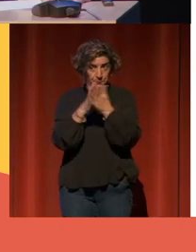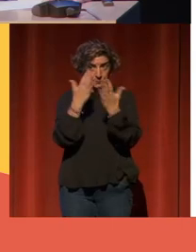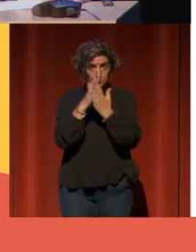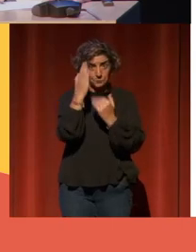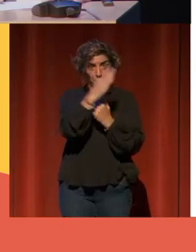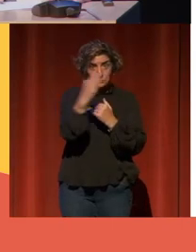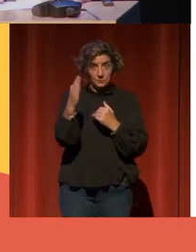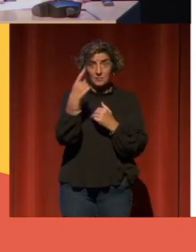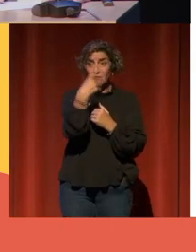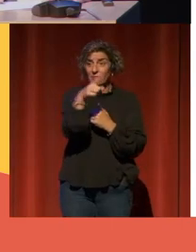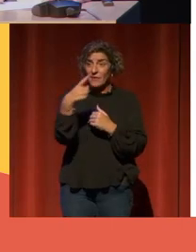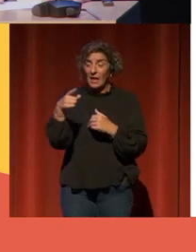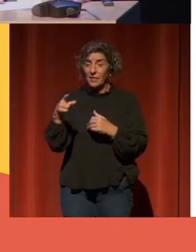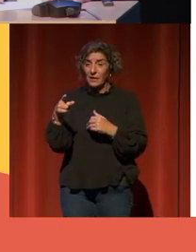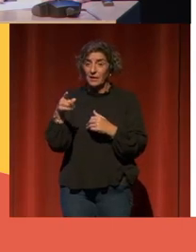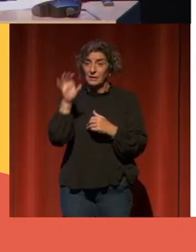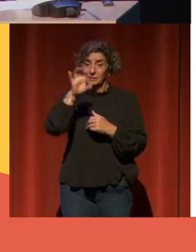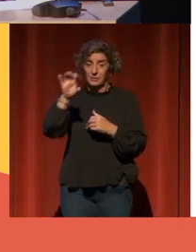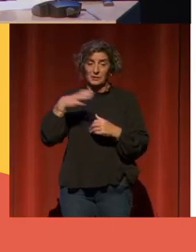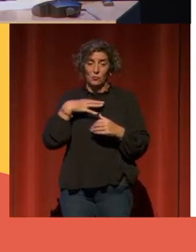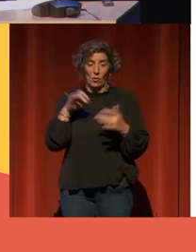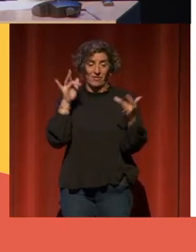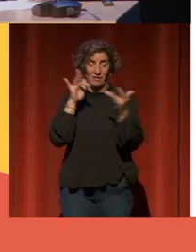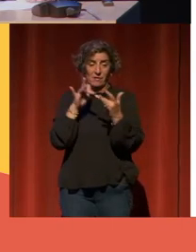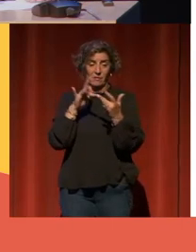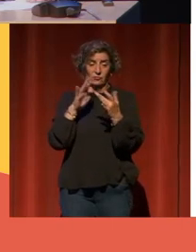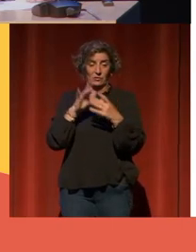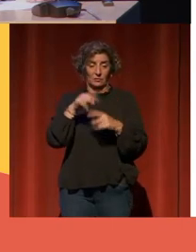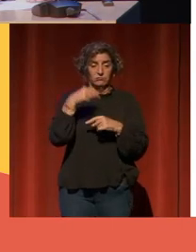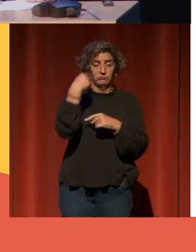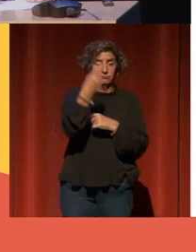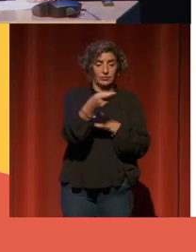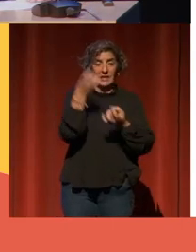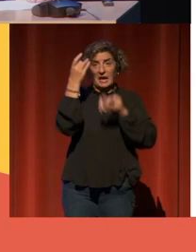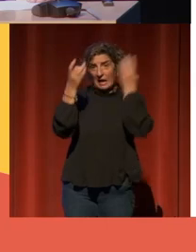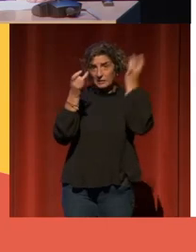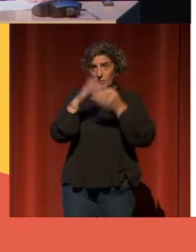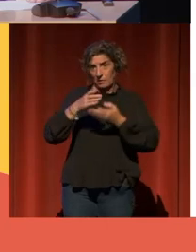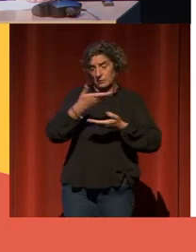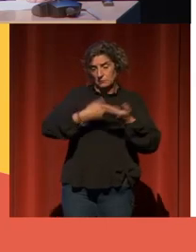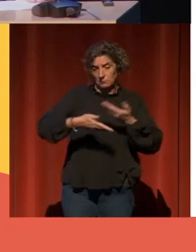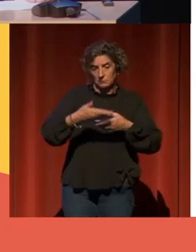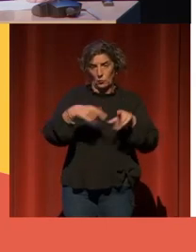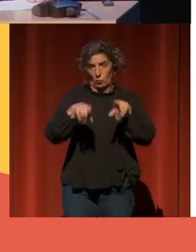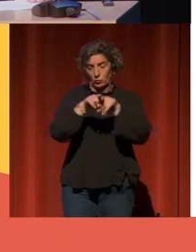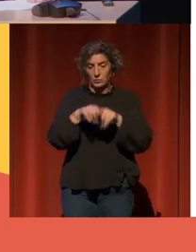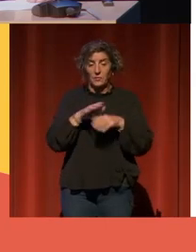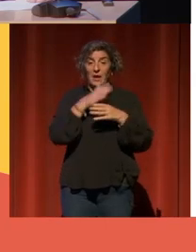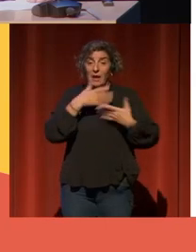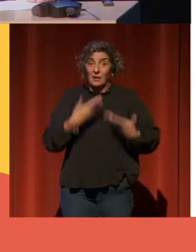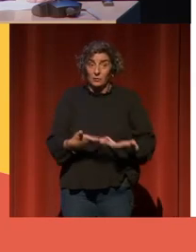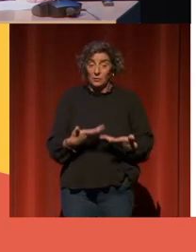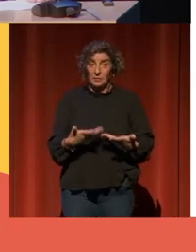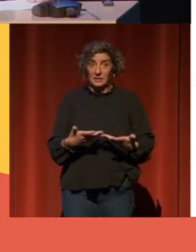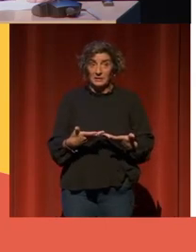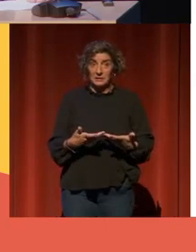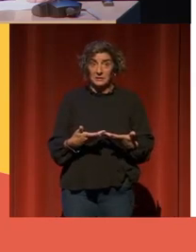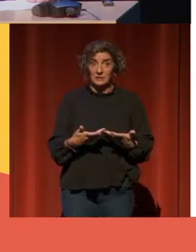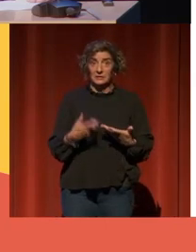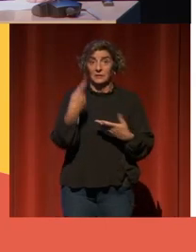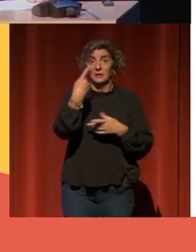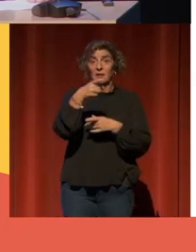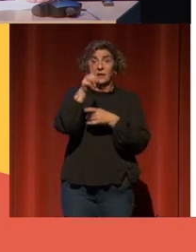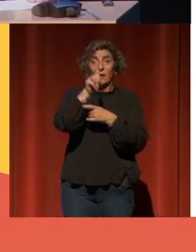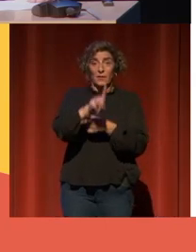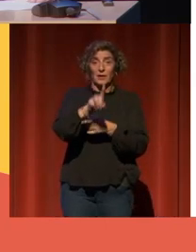país puede ponerse en contacto con otra para actividades conjuntas actualmente hay